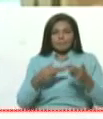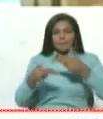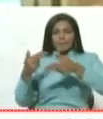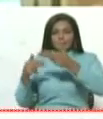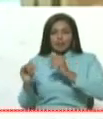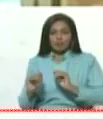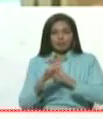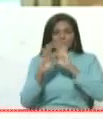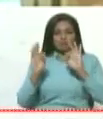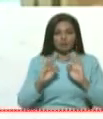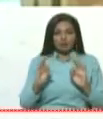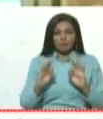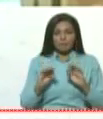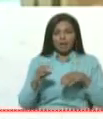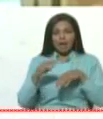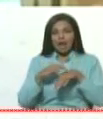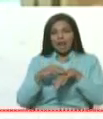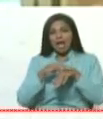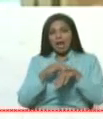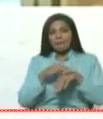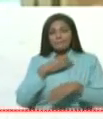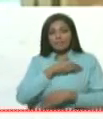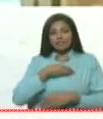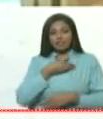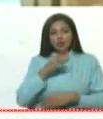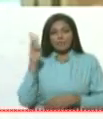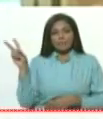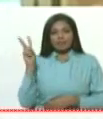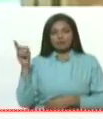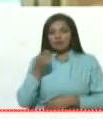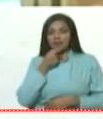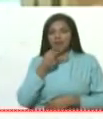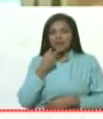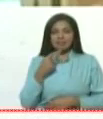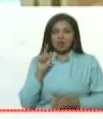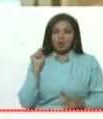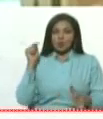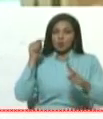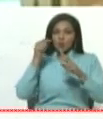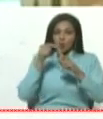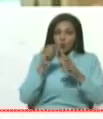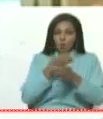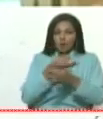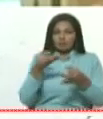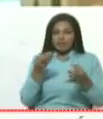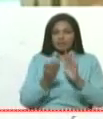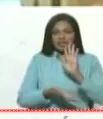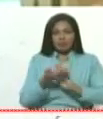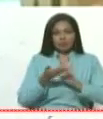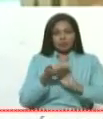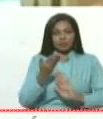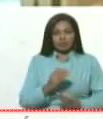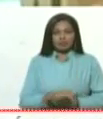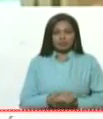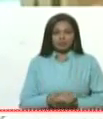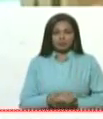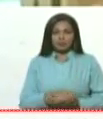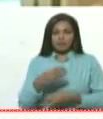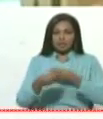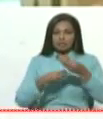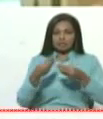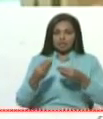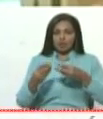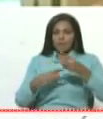La misión Venezuela Bella tiene un objetivo muy, muy específico y muy importante, hacer un